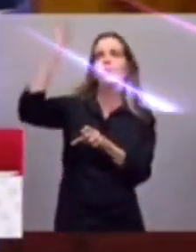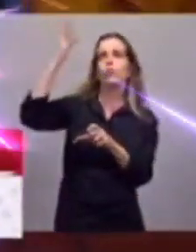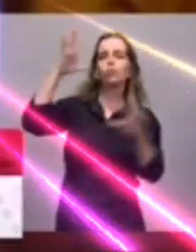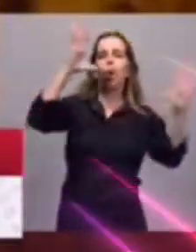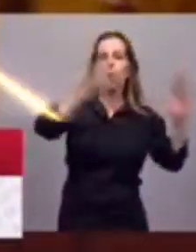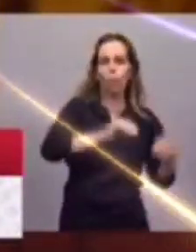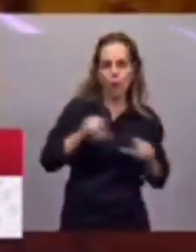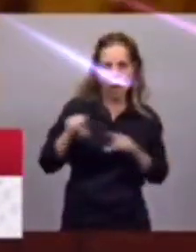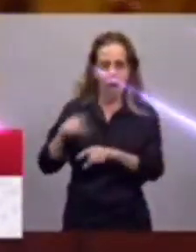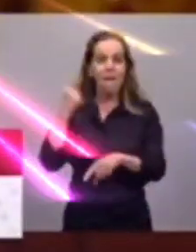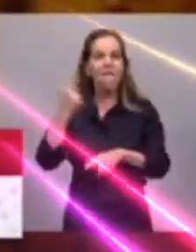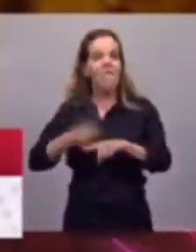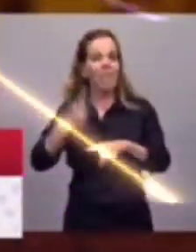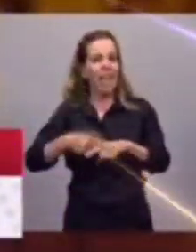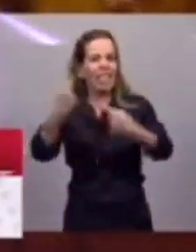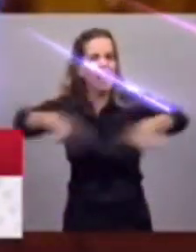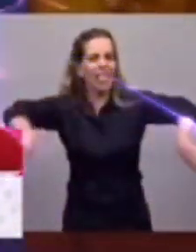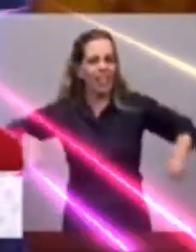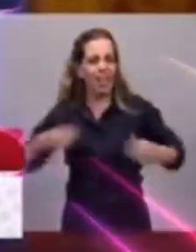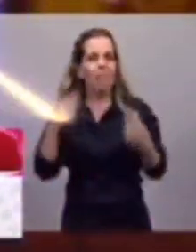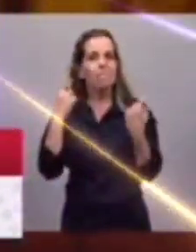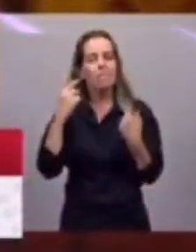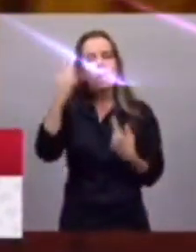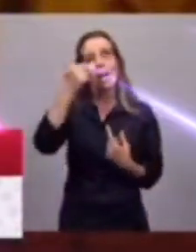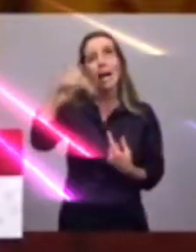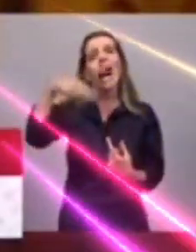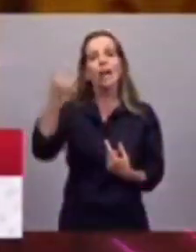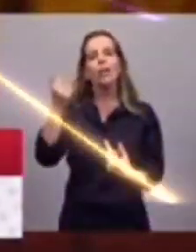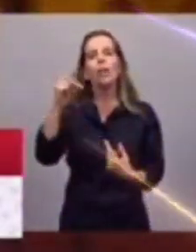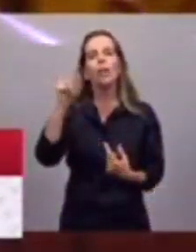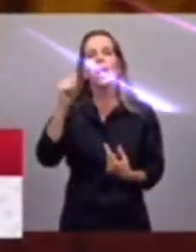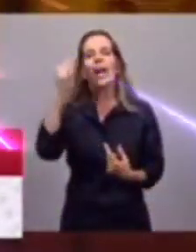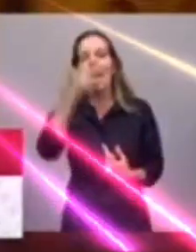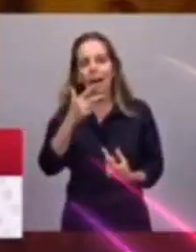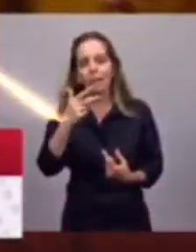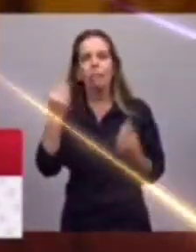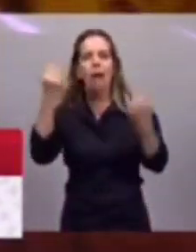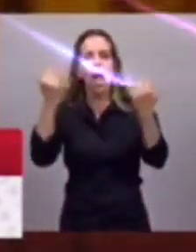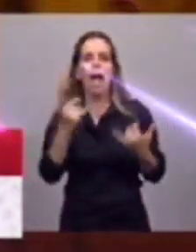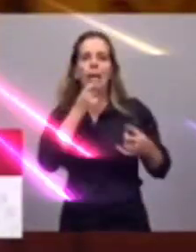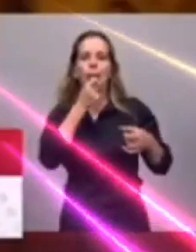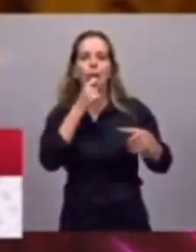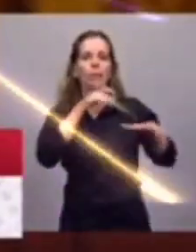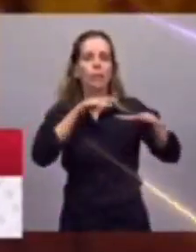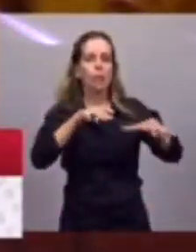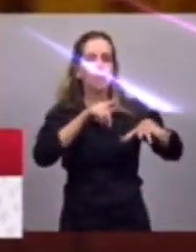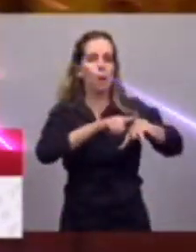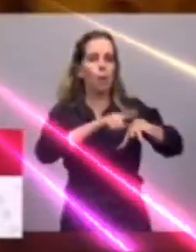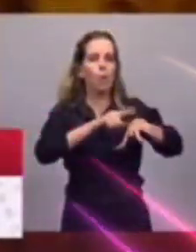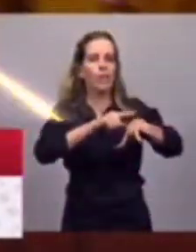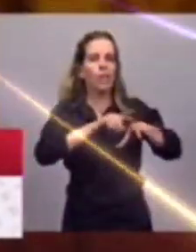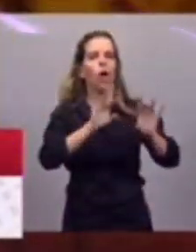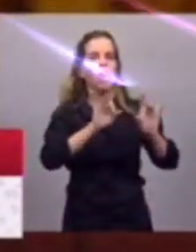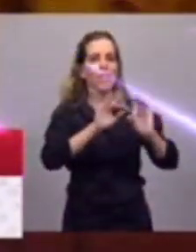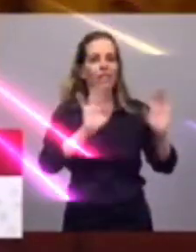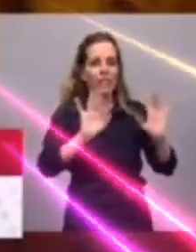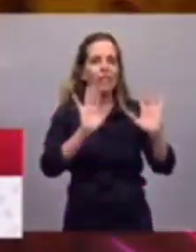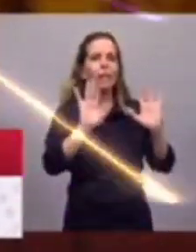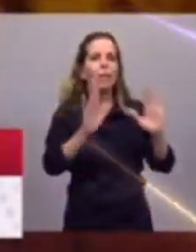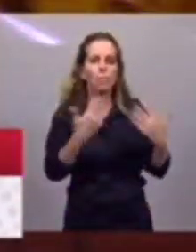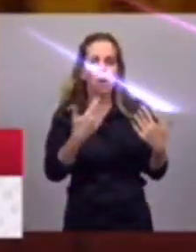Hanukkah es la fiesta donde incluso en la máxima oscuridad podemos prender una